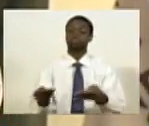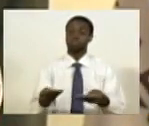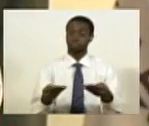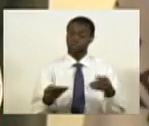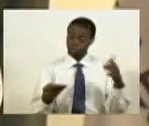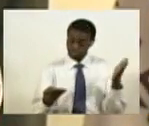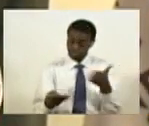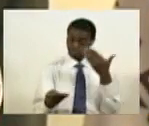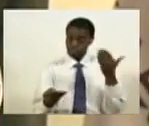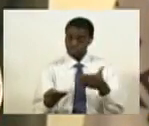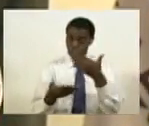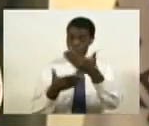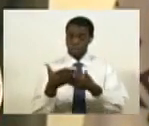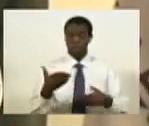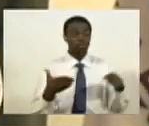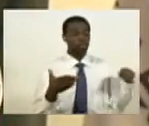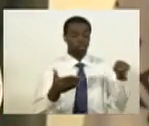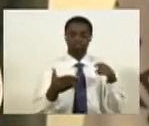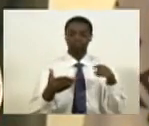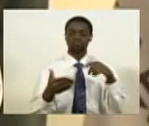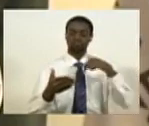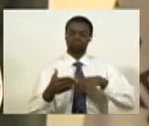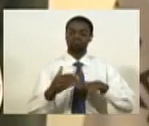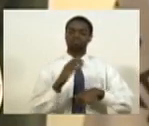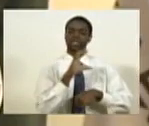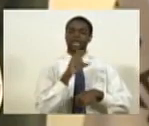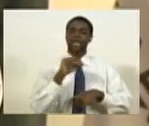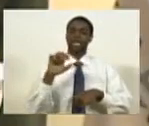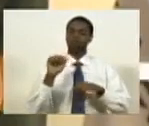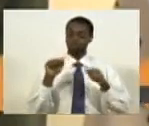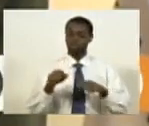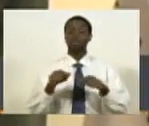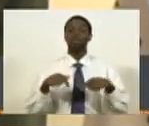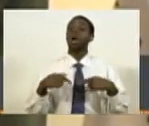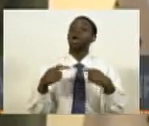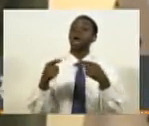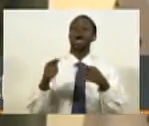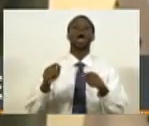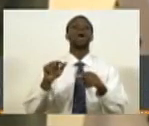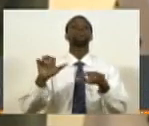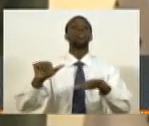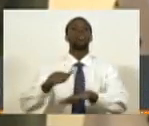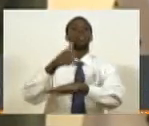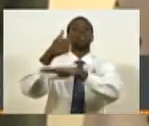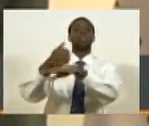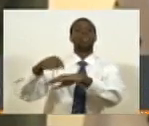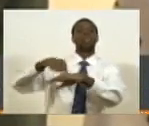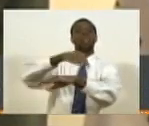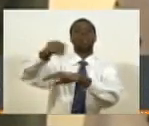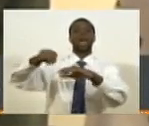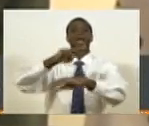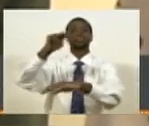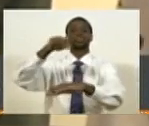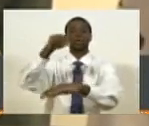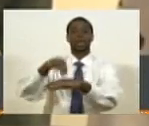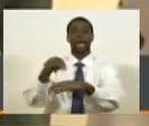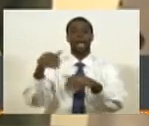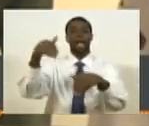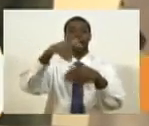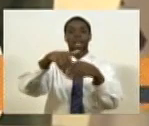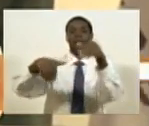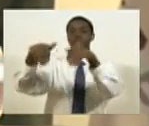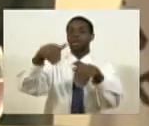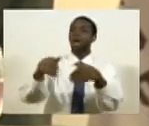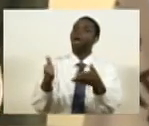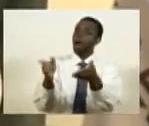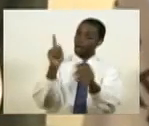Nacional Electoral decidió instruir a la Junta Nacional Electoral para que proponga a este